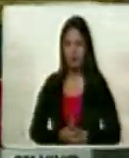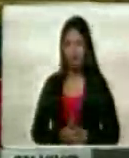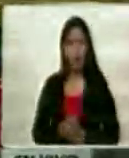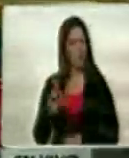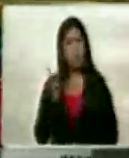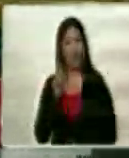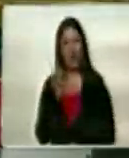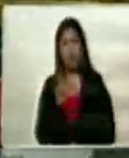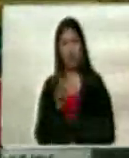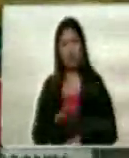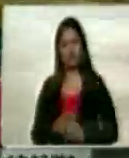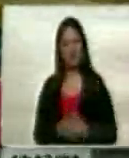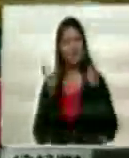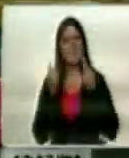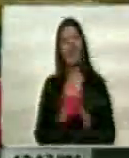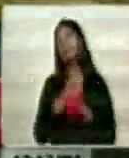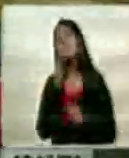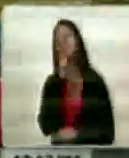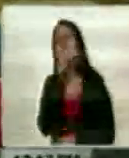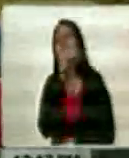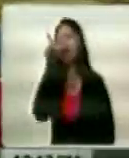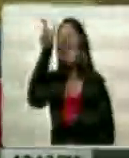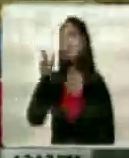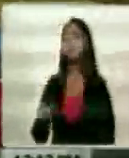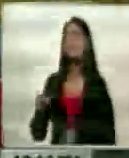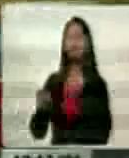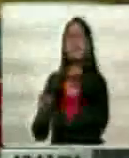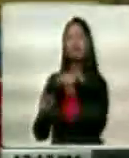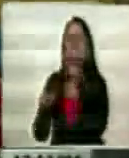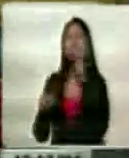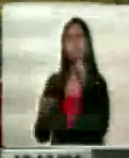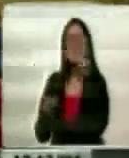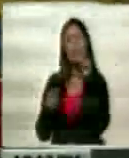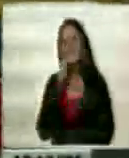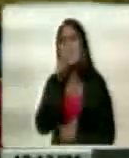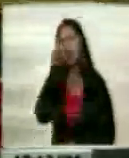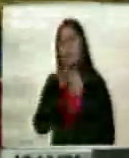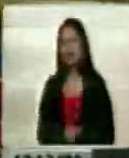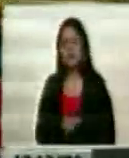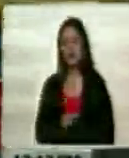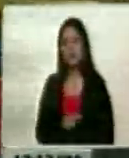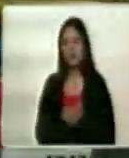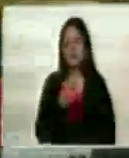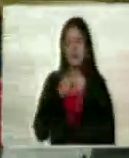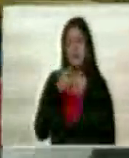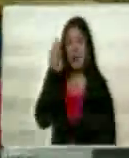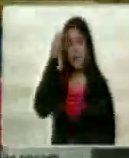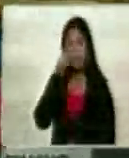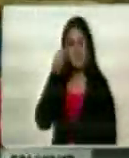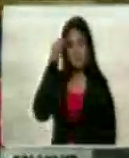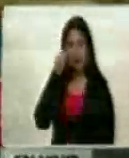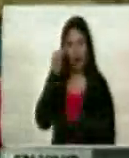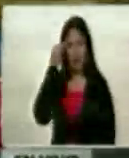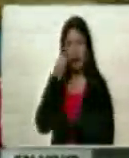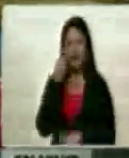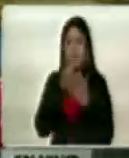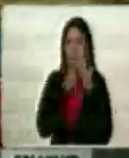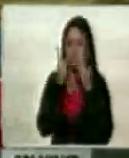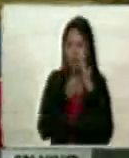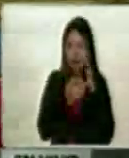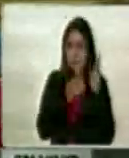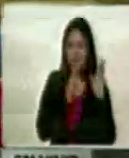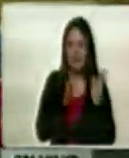No. Me refiero a quién es ese ser humano que es capaz de tener la frialdad de pensar, de